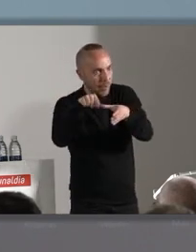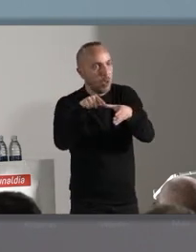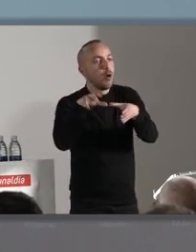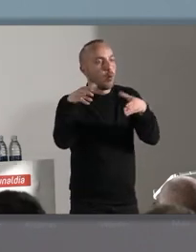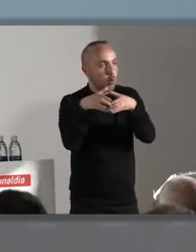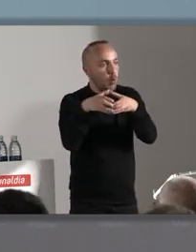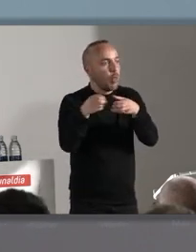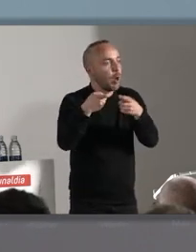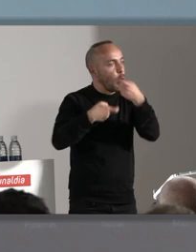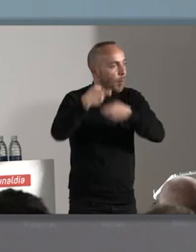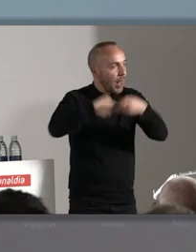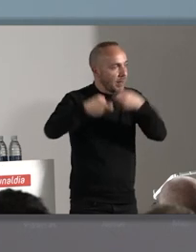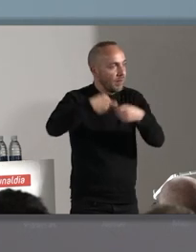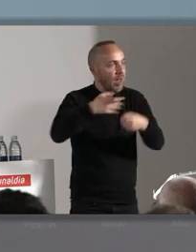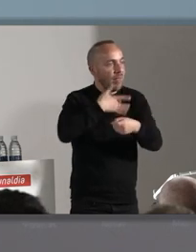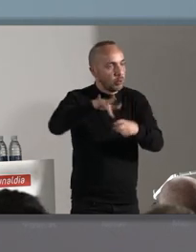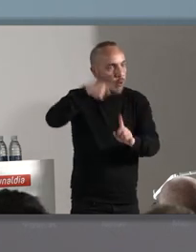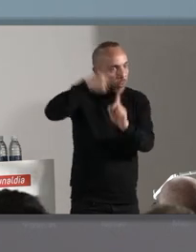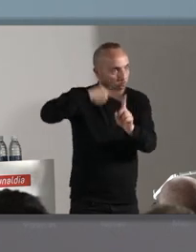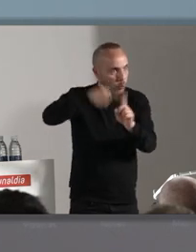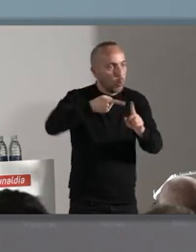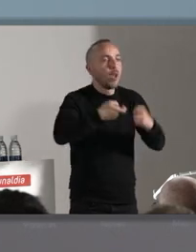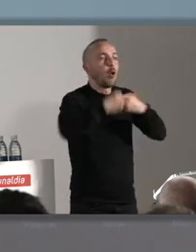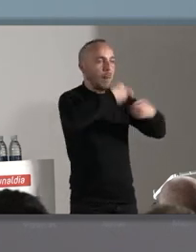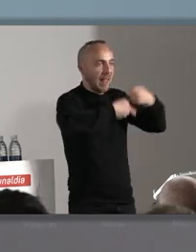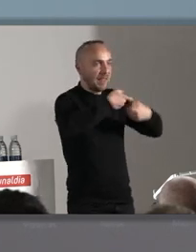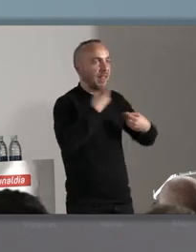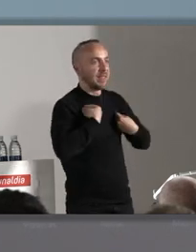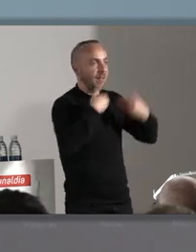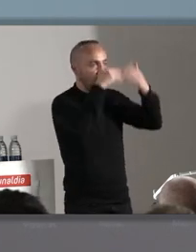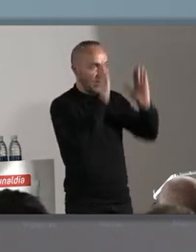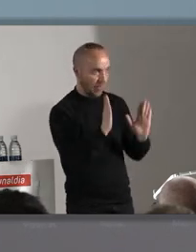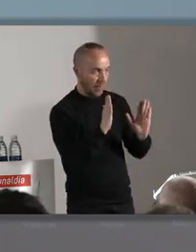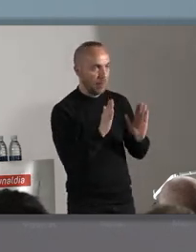gestión de uso, y la Federación de Cooperativas de Vivienda, ¿vale?